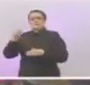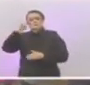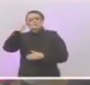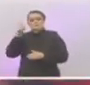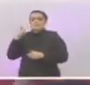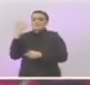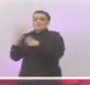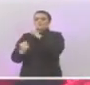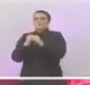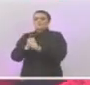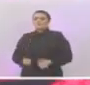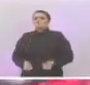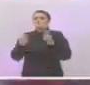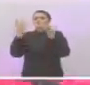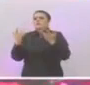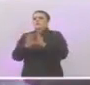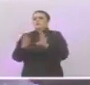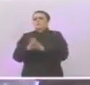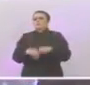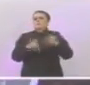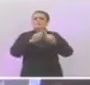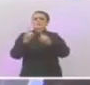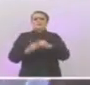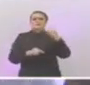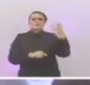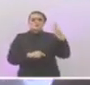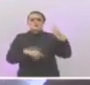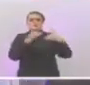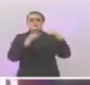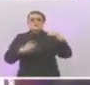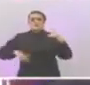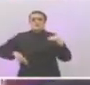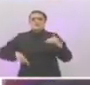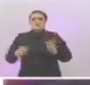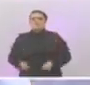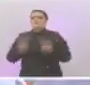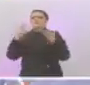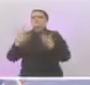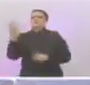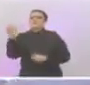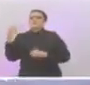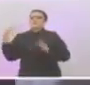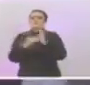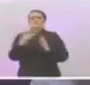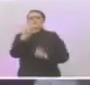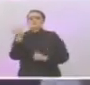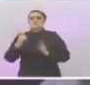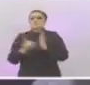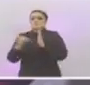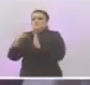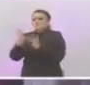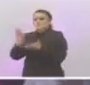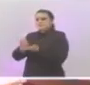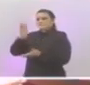4 años sumamos ya lo aportado por los 3 órdenes de gobierno, se han destinado ya casi 9.500 millones de pesos